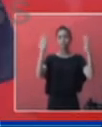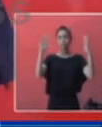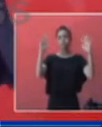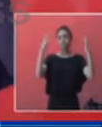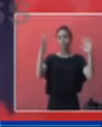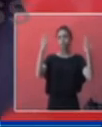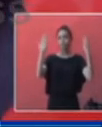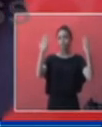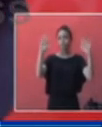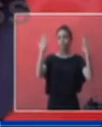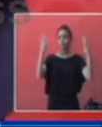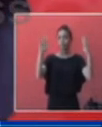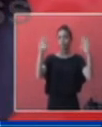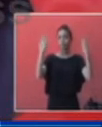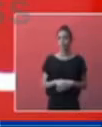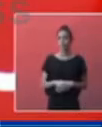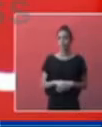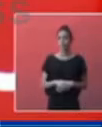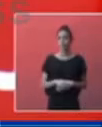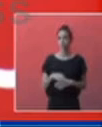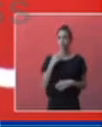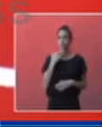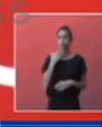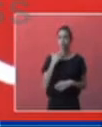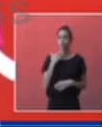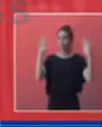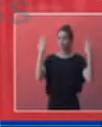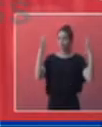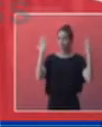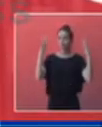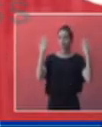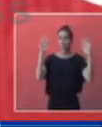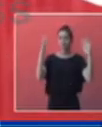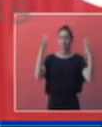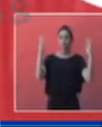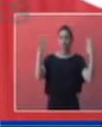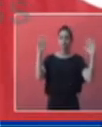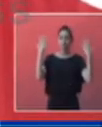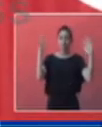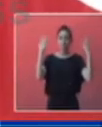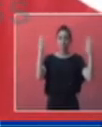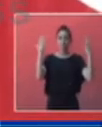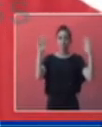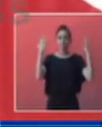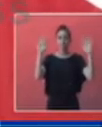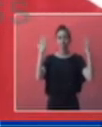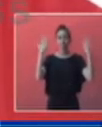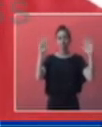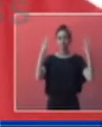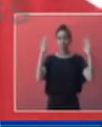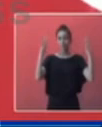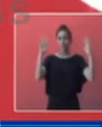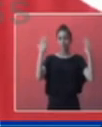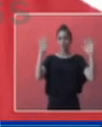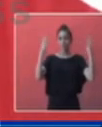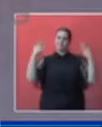poco, es algo de rebeldía, pues al final, o uno en principio le sube la adrenalina con esa cuestión, pero es verdad, como